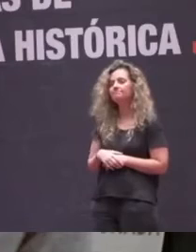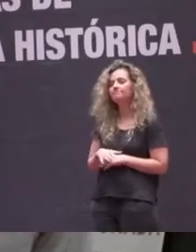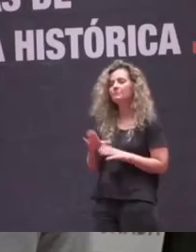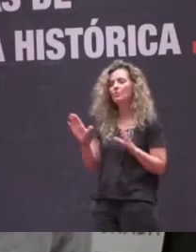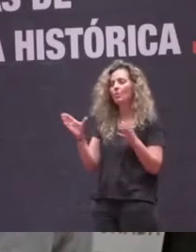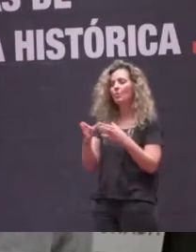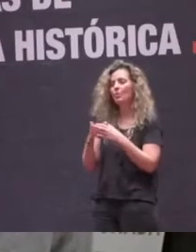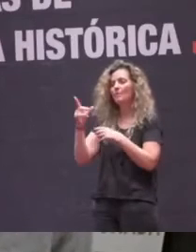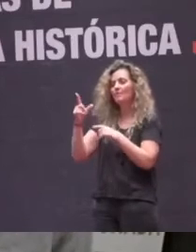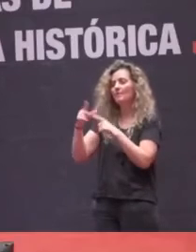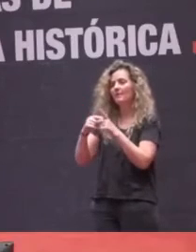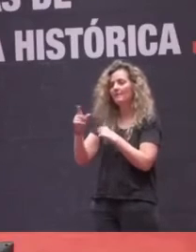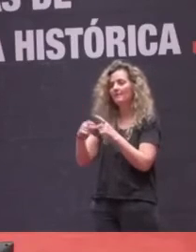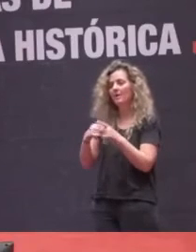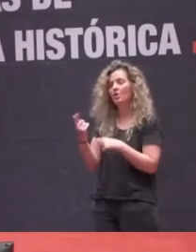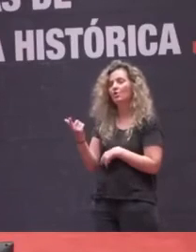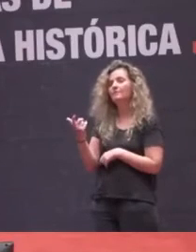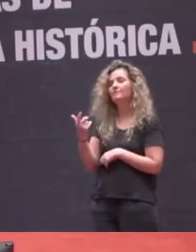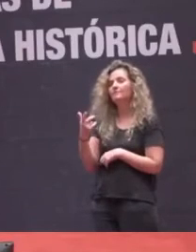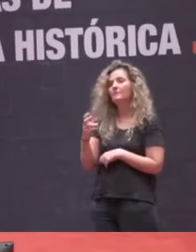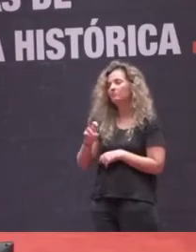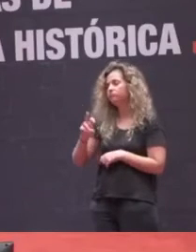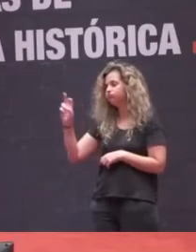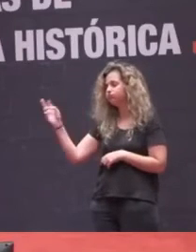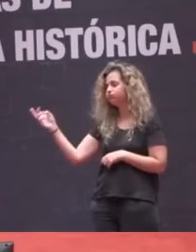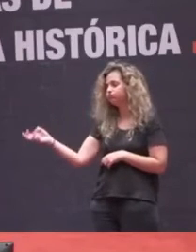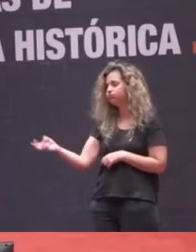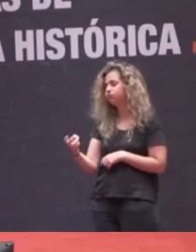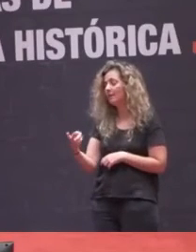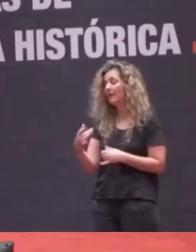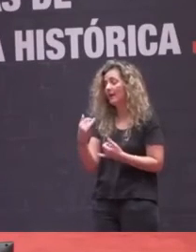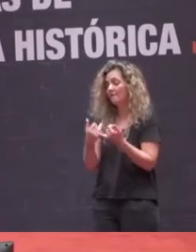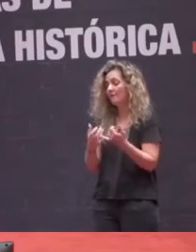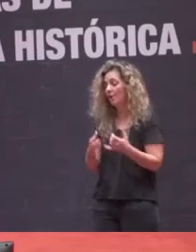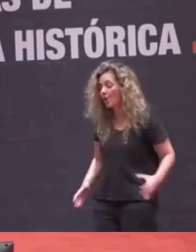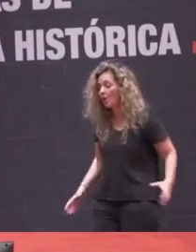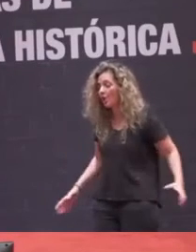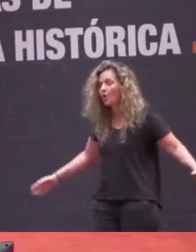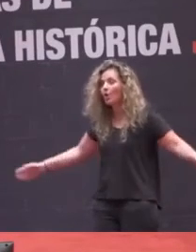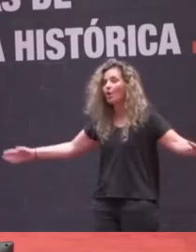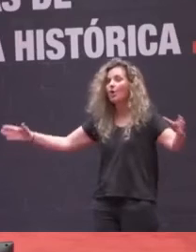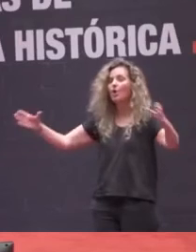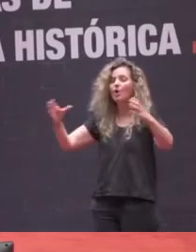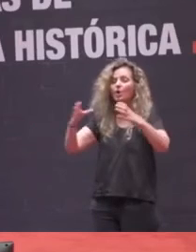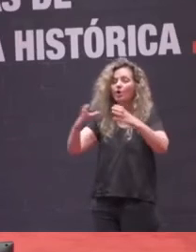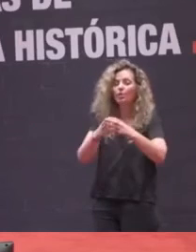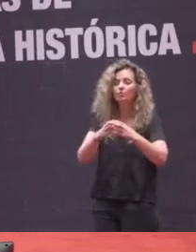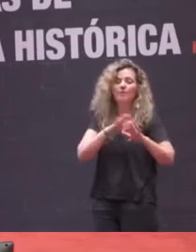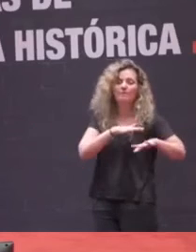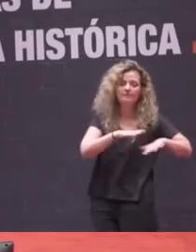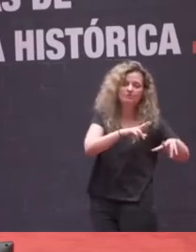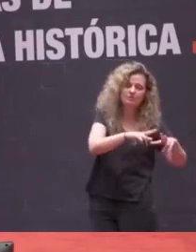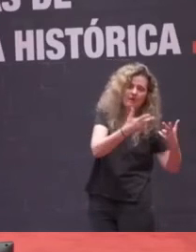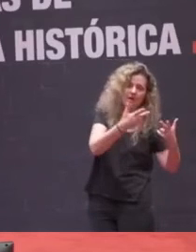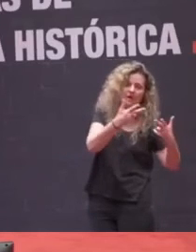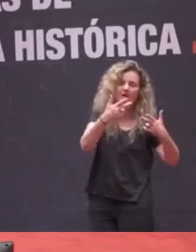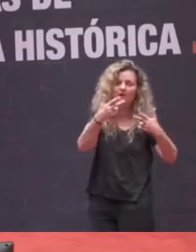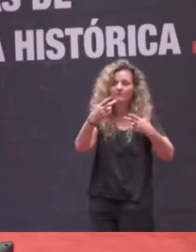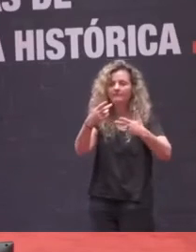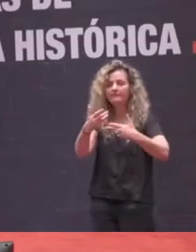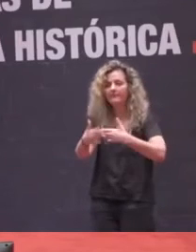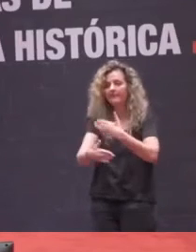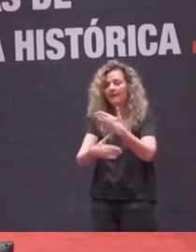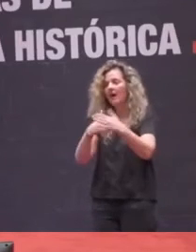numerosas iniciativas, que todas eras en conxunto, xunto cos movimentos sociais, a cantidade